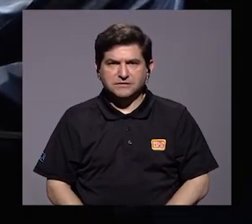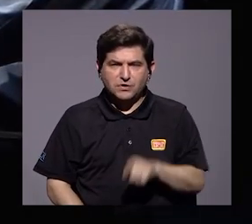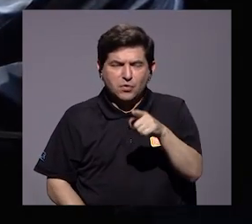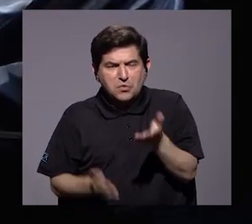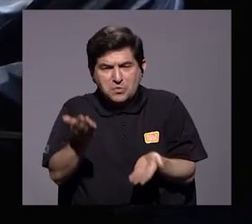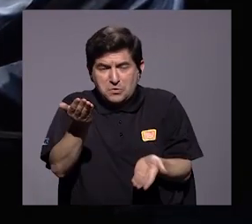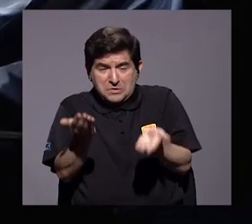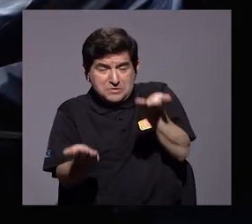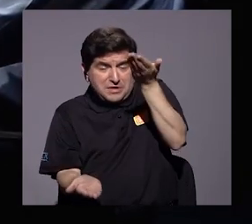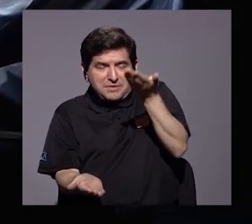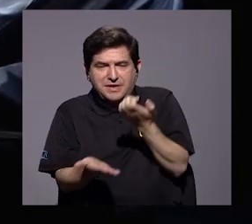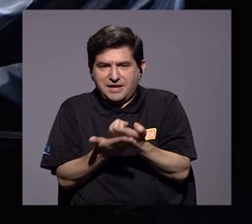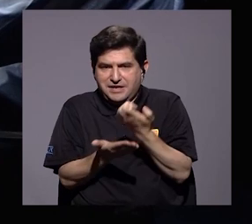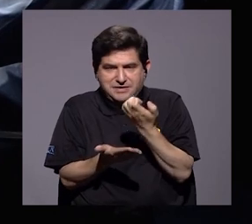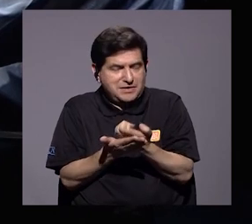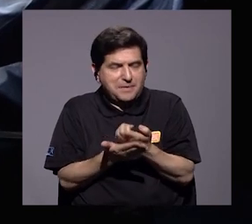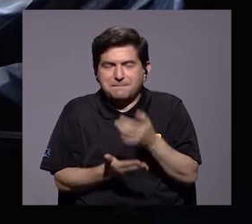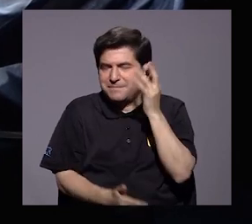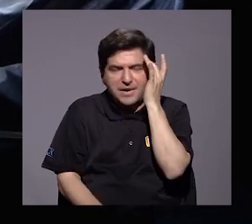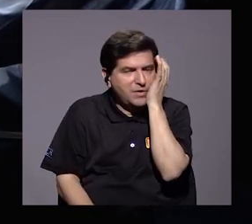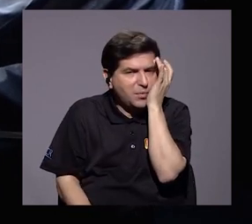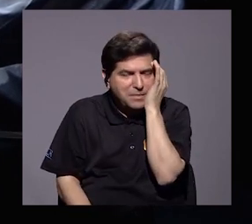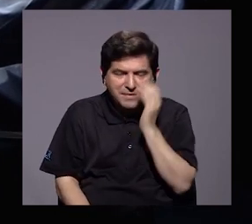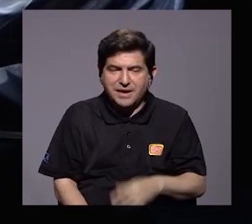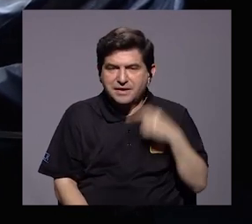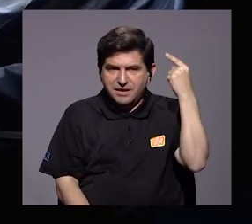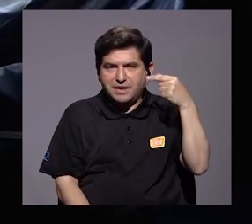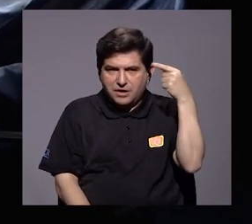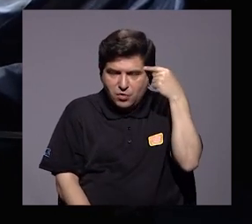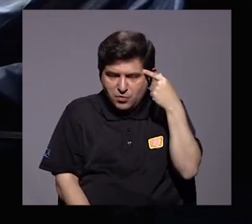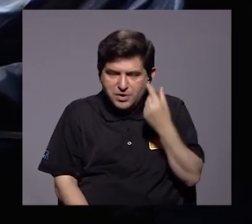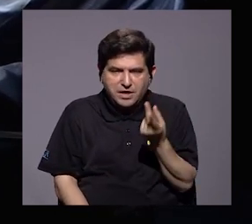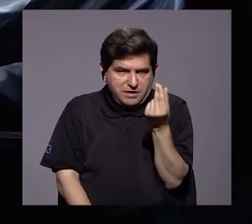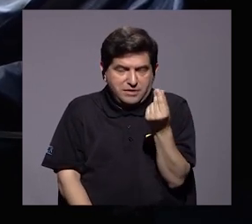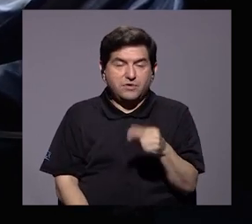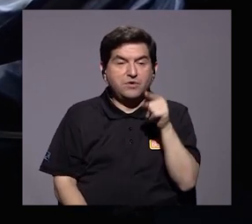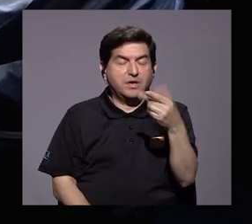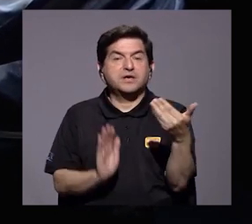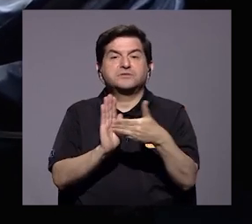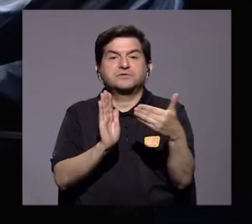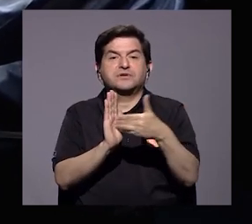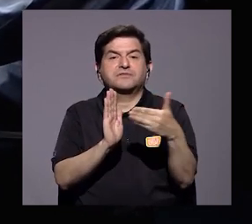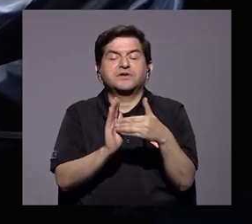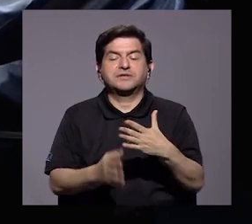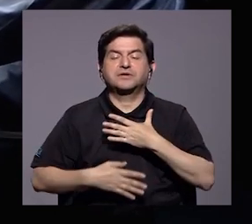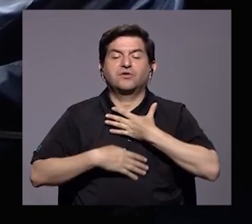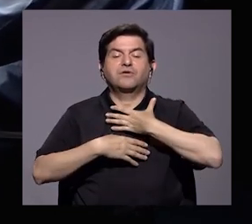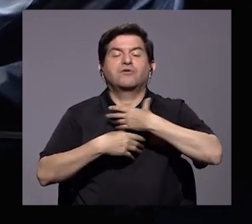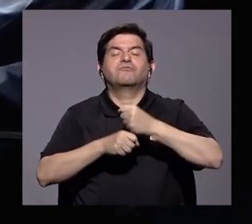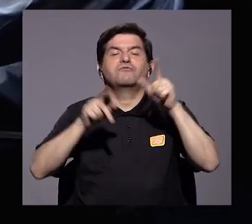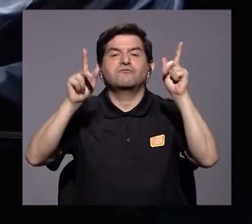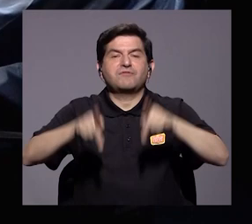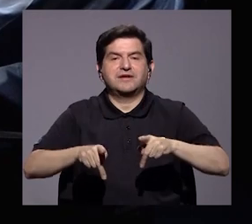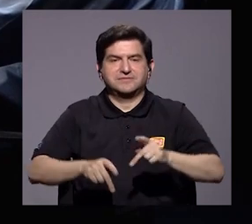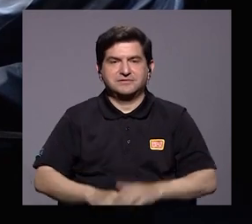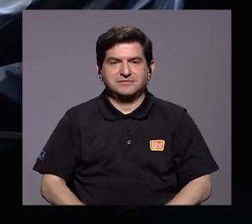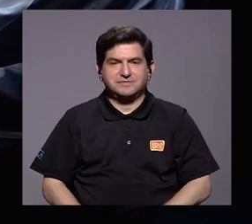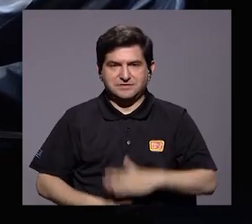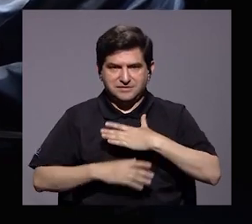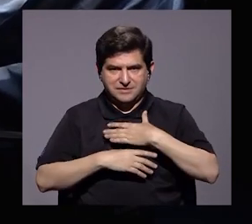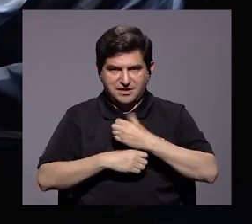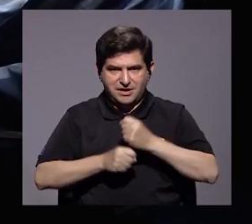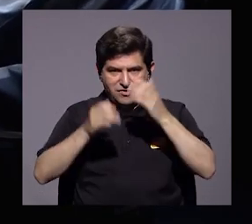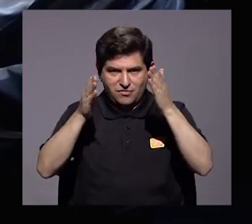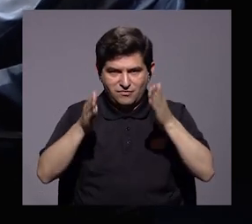en un desbalance fiscal realmente preocupante y eso llegó a afectar mucho el tema de la confianza de la gente